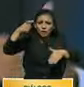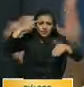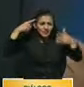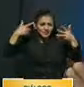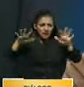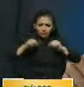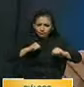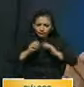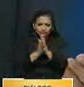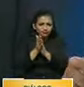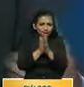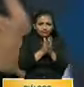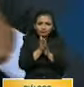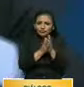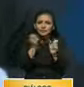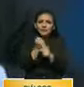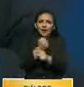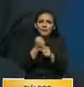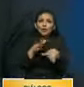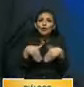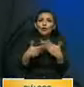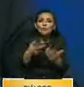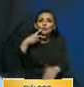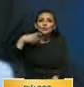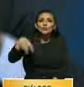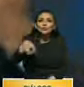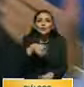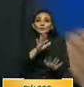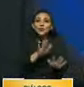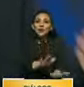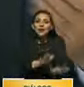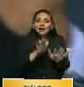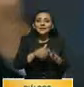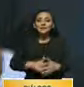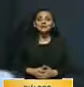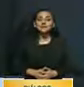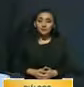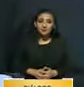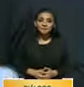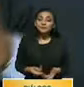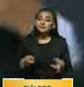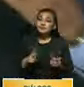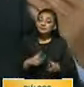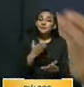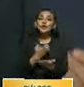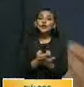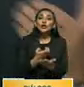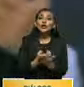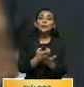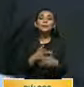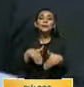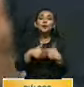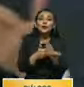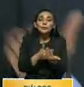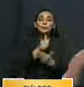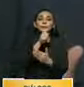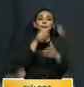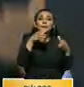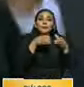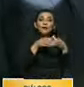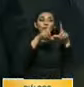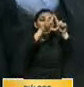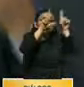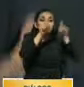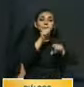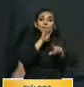Ahí están los empleos. Y por supuesto, con la economía privada, con el sector